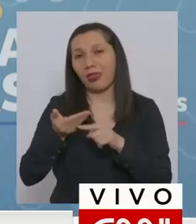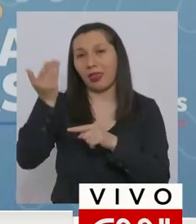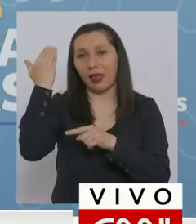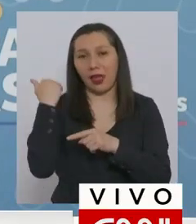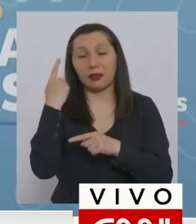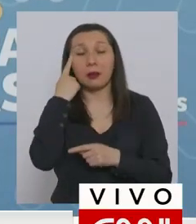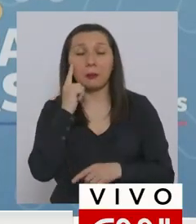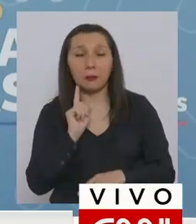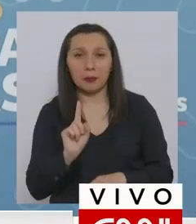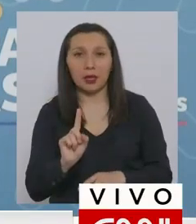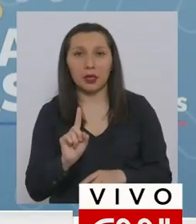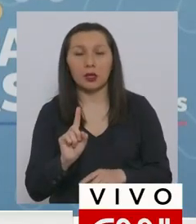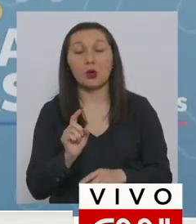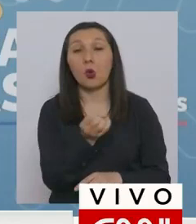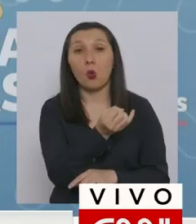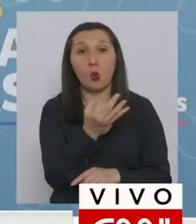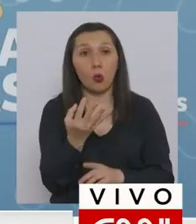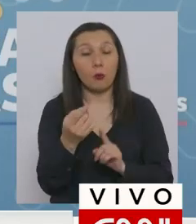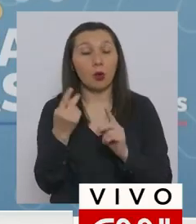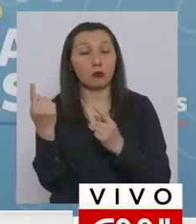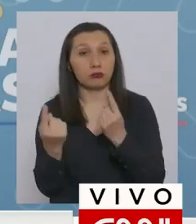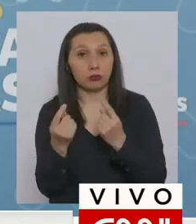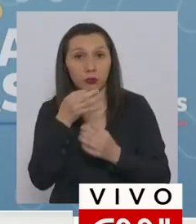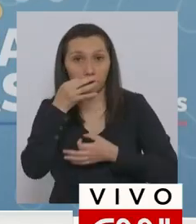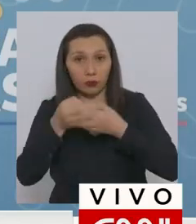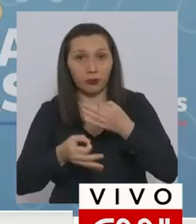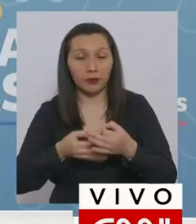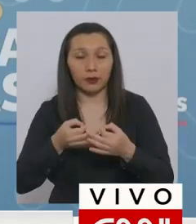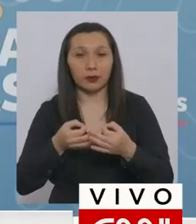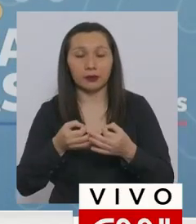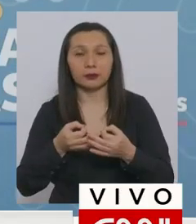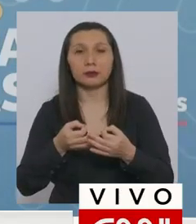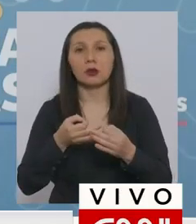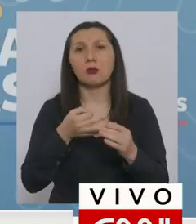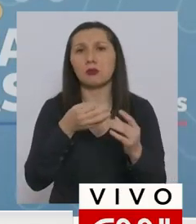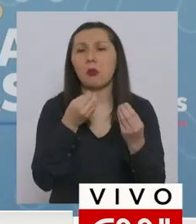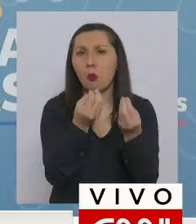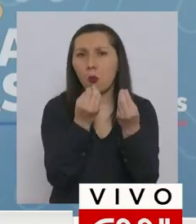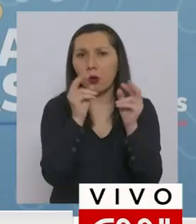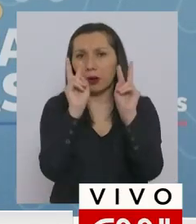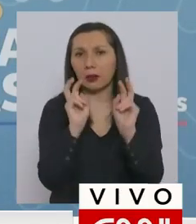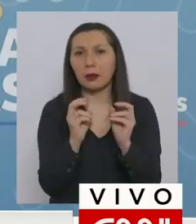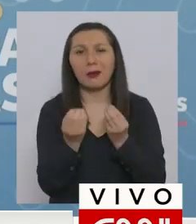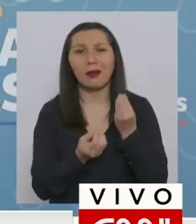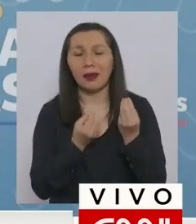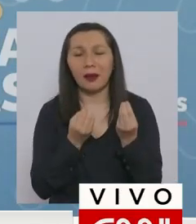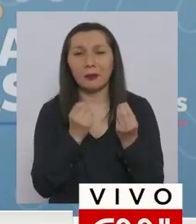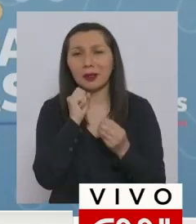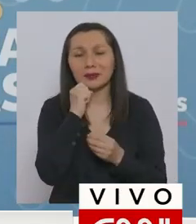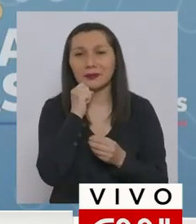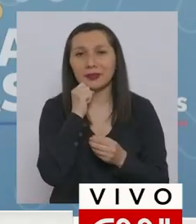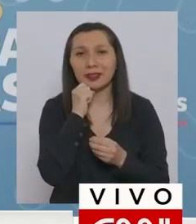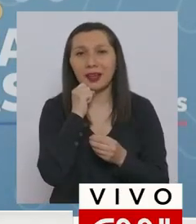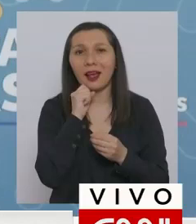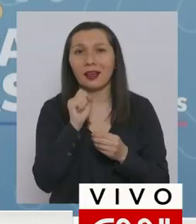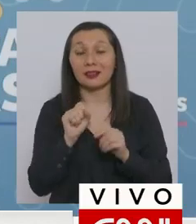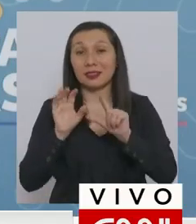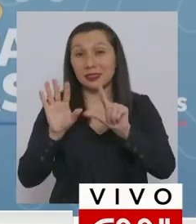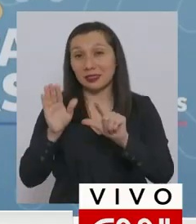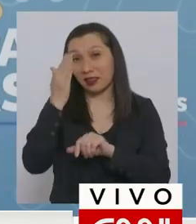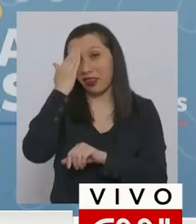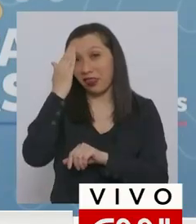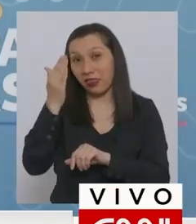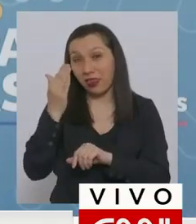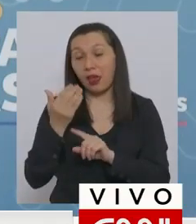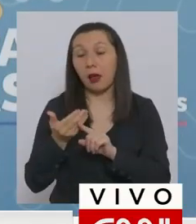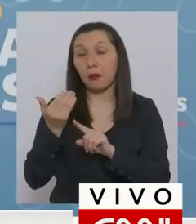Sin embargo, ambas cifras son positivas en el sentido de que tanto a 7 días